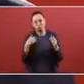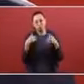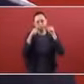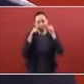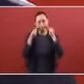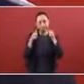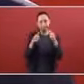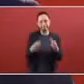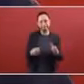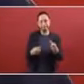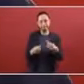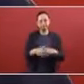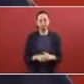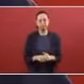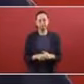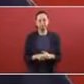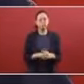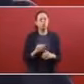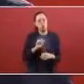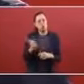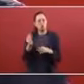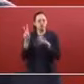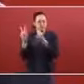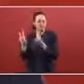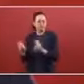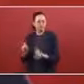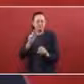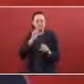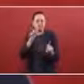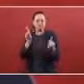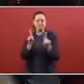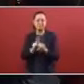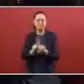esto y de otras cosas.